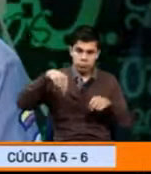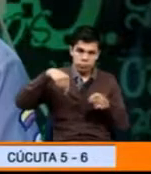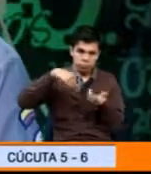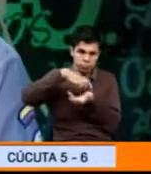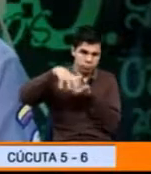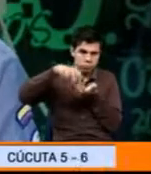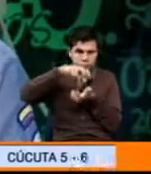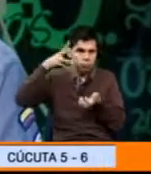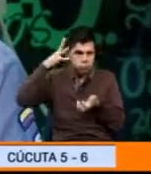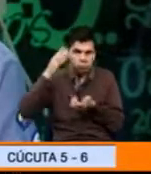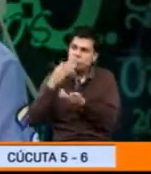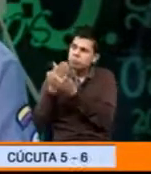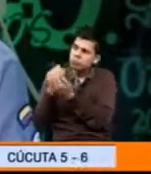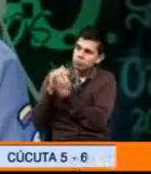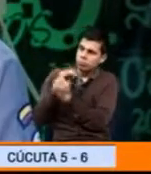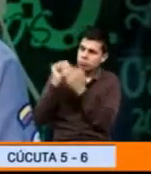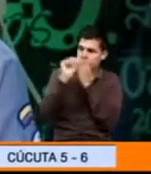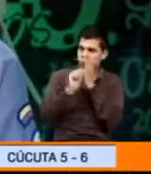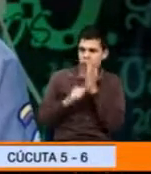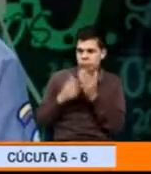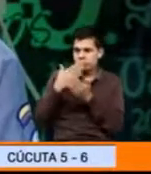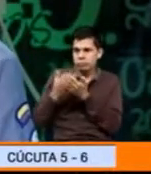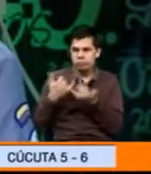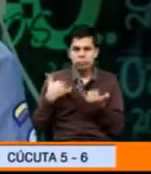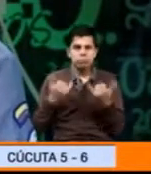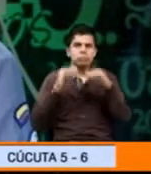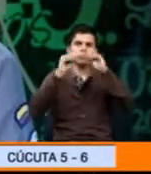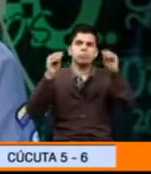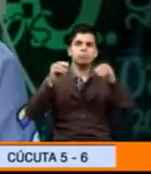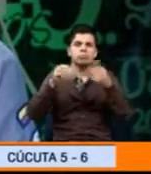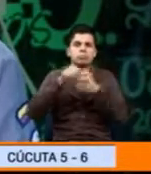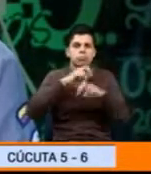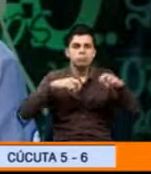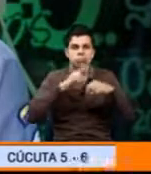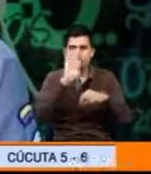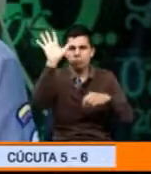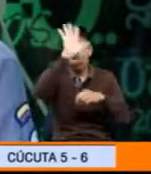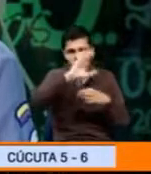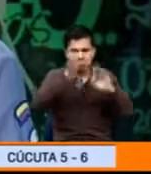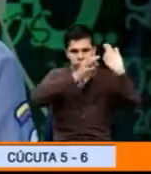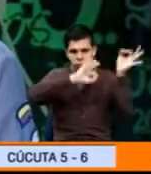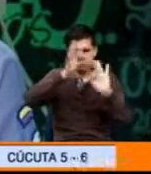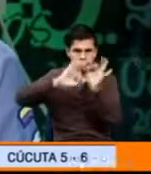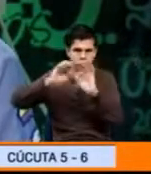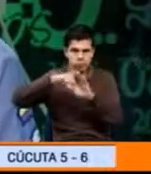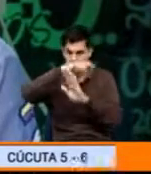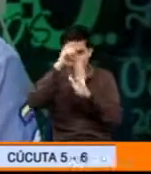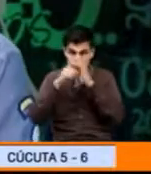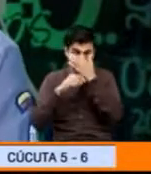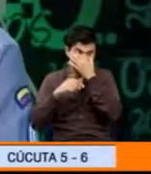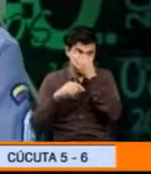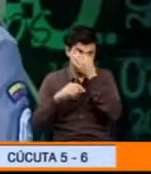colombiano, y muchas gracias por invitarme a su programa, lo que estamos haciendo desde Parques Nacionales y la proyección, la planeación que estamos haciendo en el tiempo.